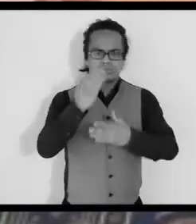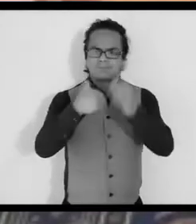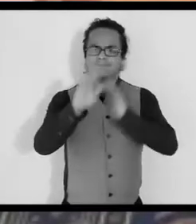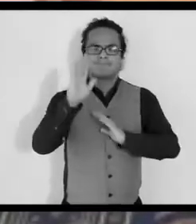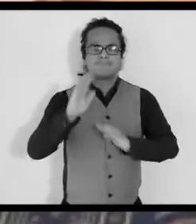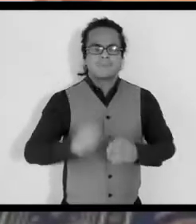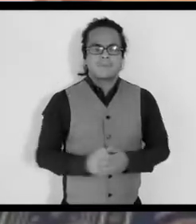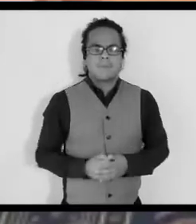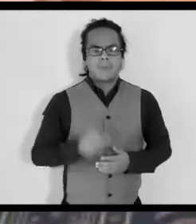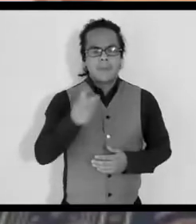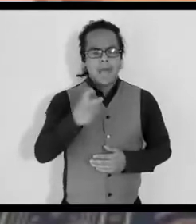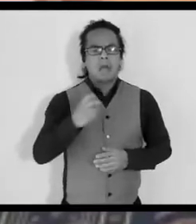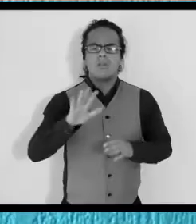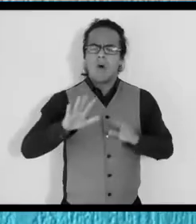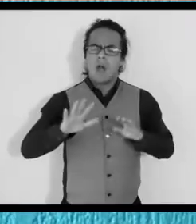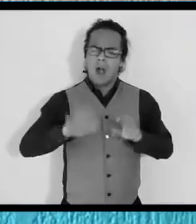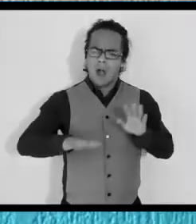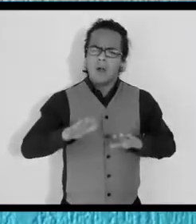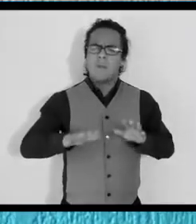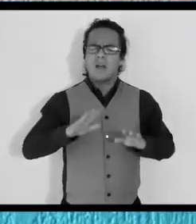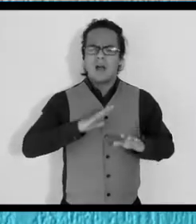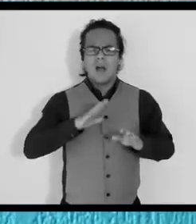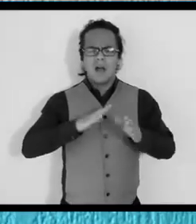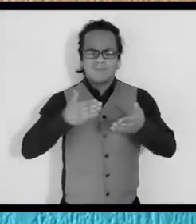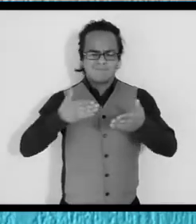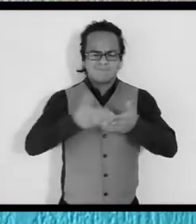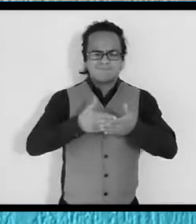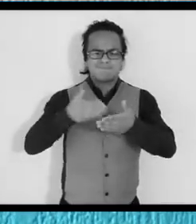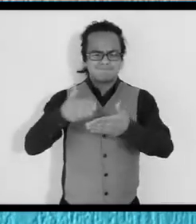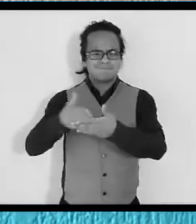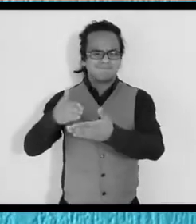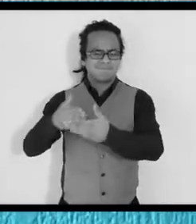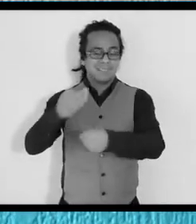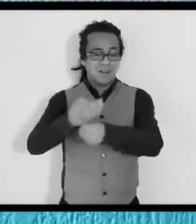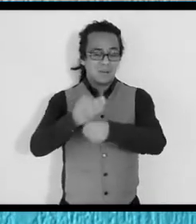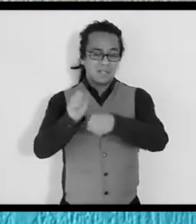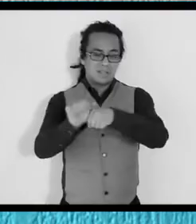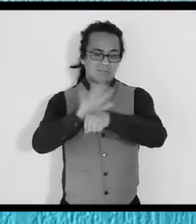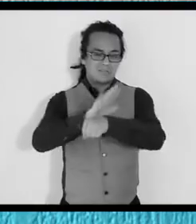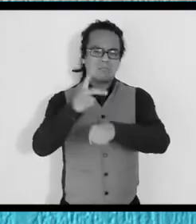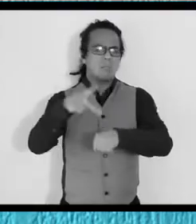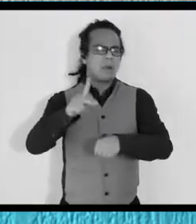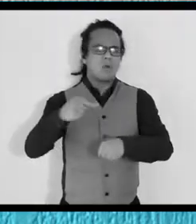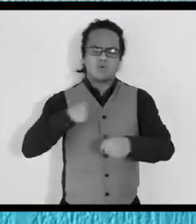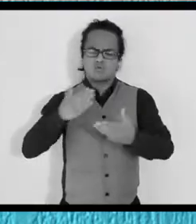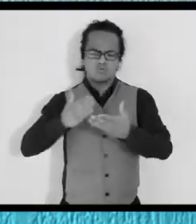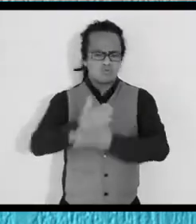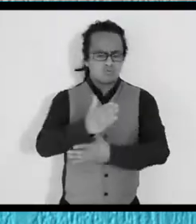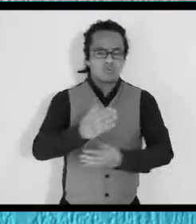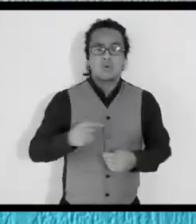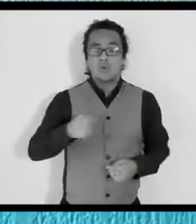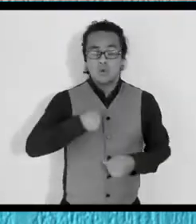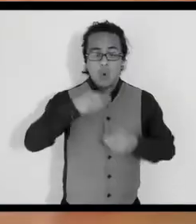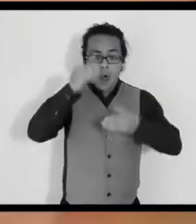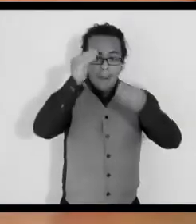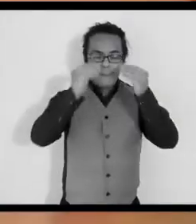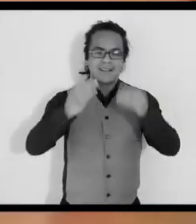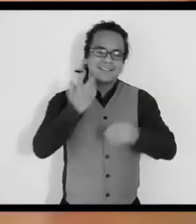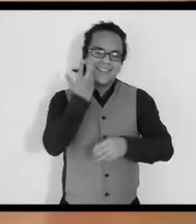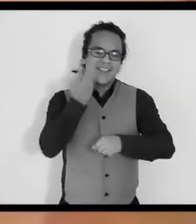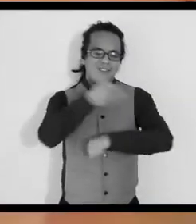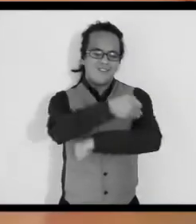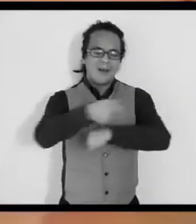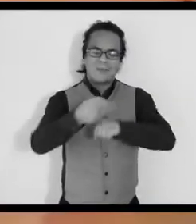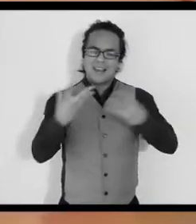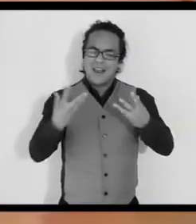momento para yo poder seguir adelante. Pero bueno, aquí estamos superando todo lo que está pasando a través de esta pandemia. Pues